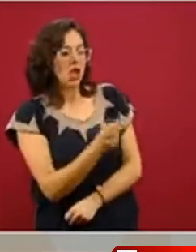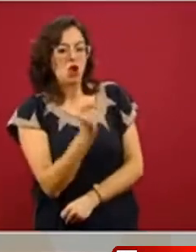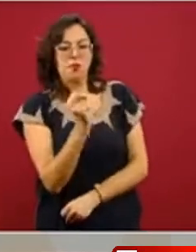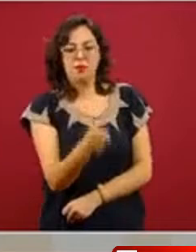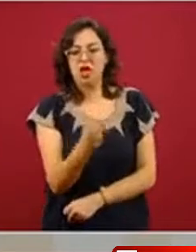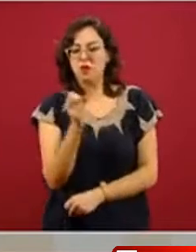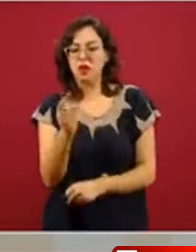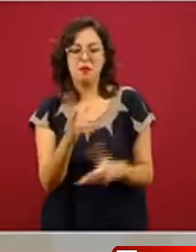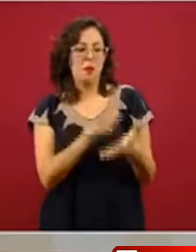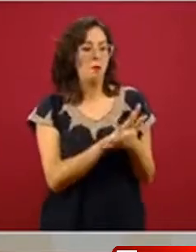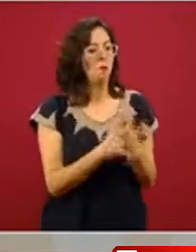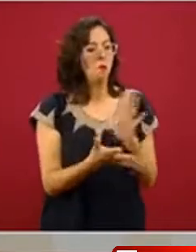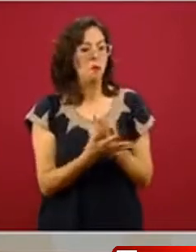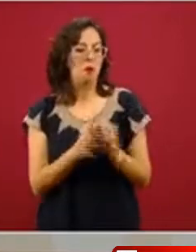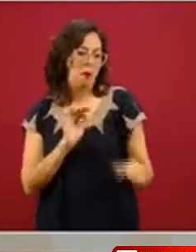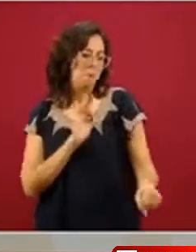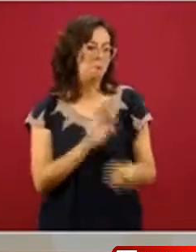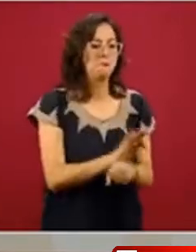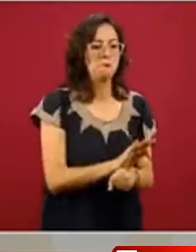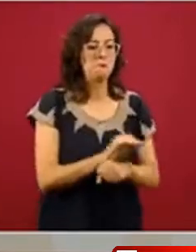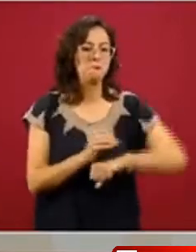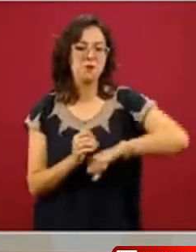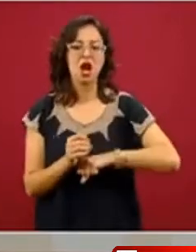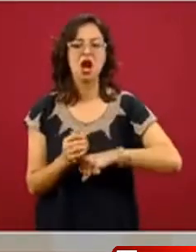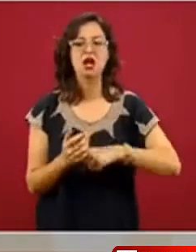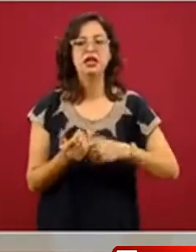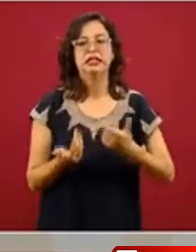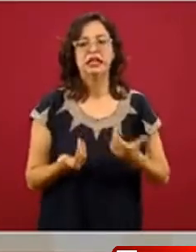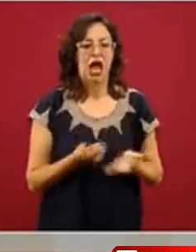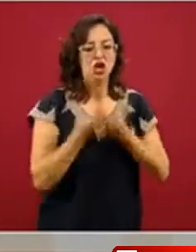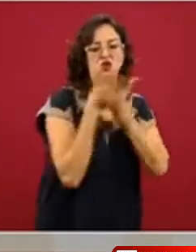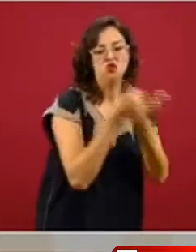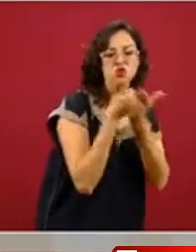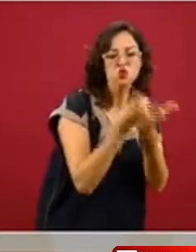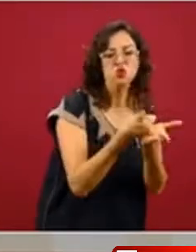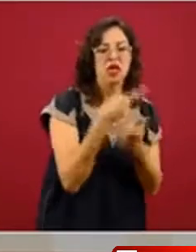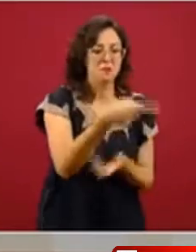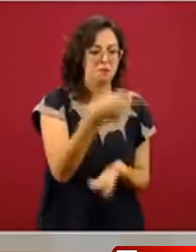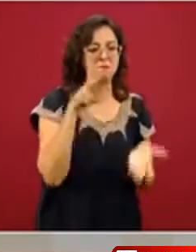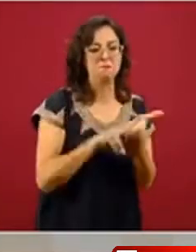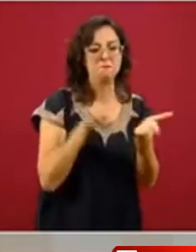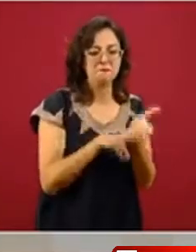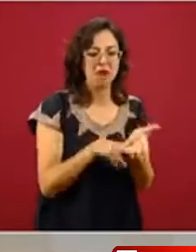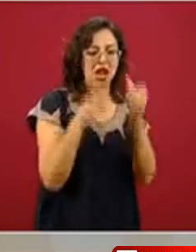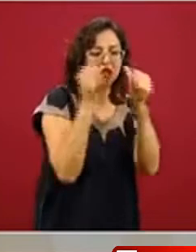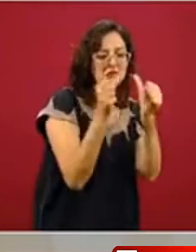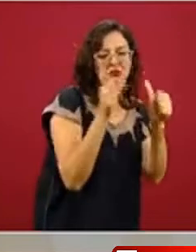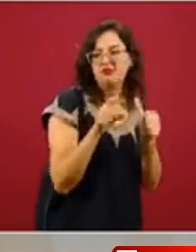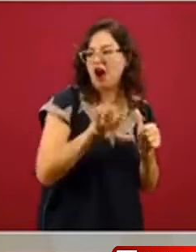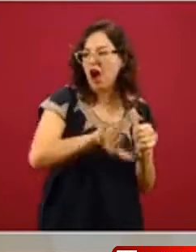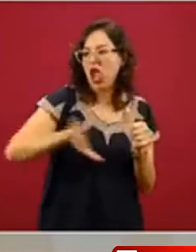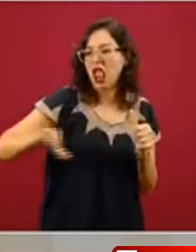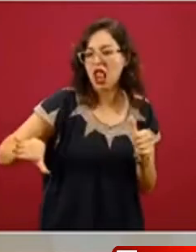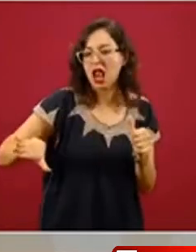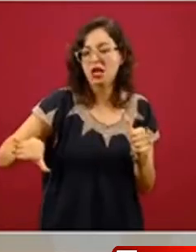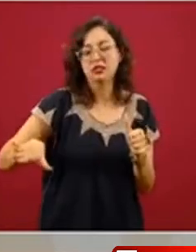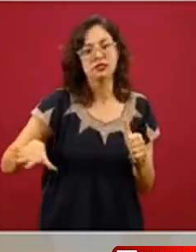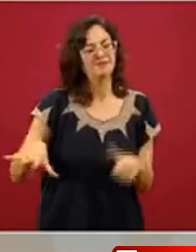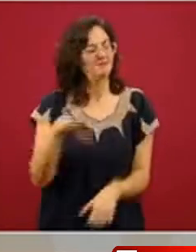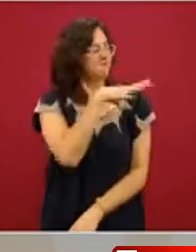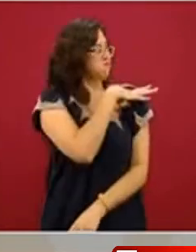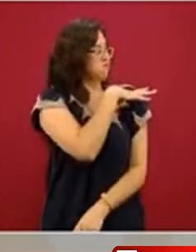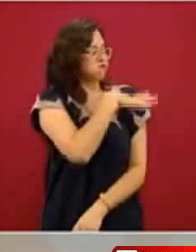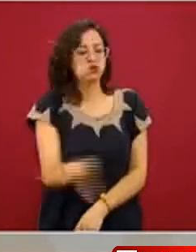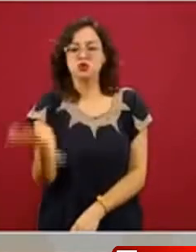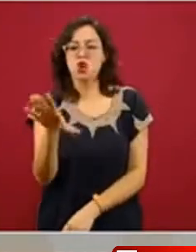donde hay recomendados, donde hay facilitadores, donde hay el que vale más y el que vale menos, es una